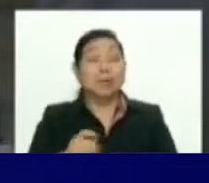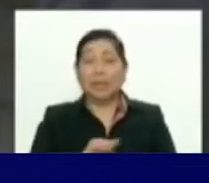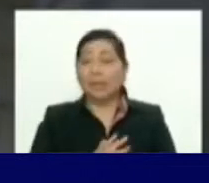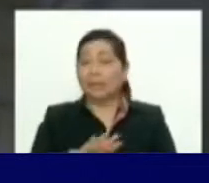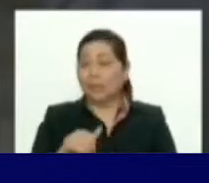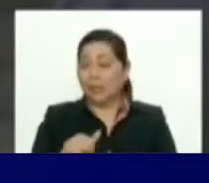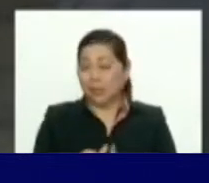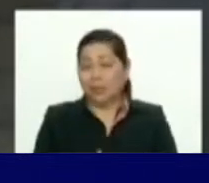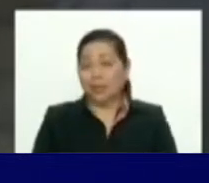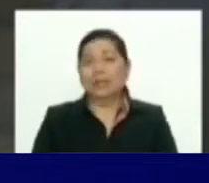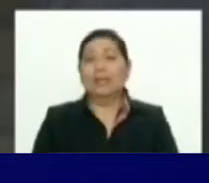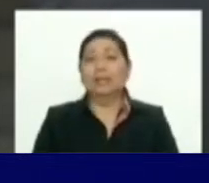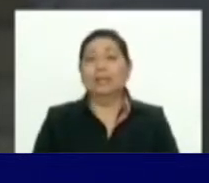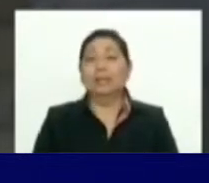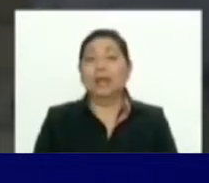Perú.